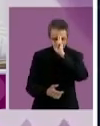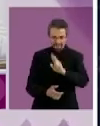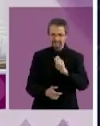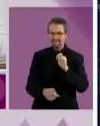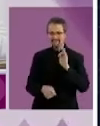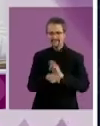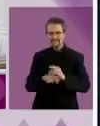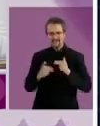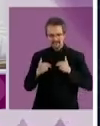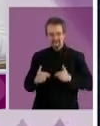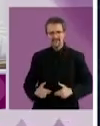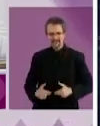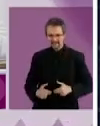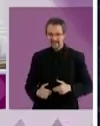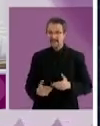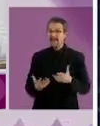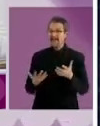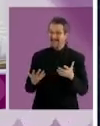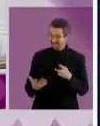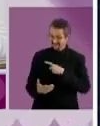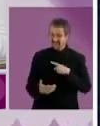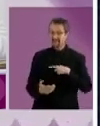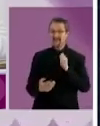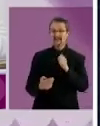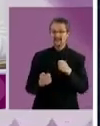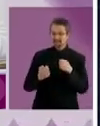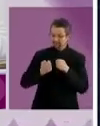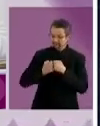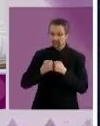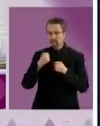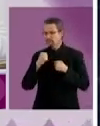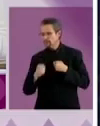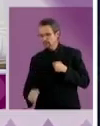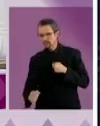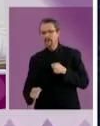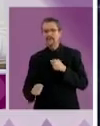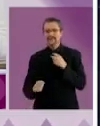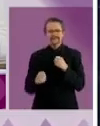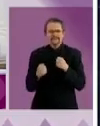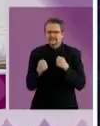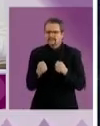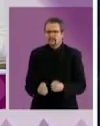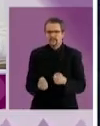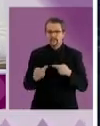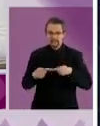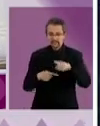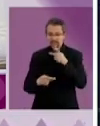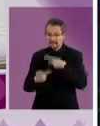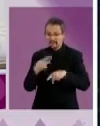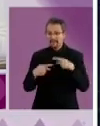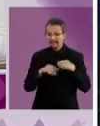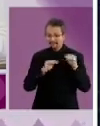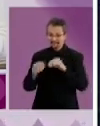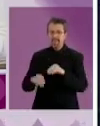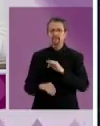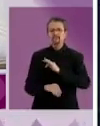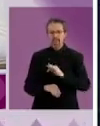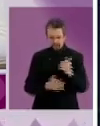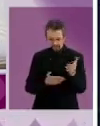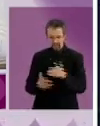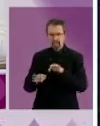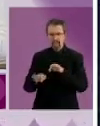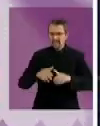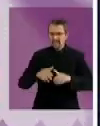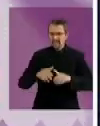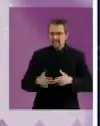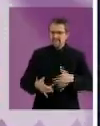los votos que le sumen los programas sociales la gente que votó es una fortaleza muy fuerte de la 4 muy importante la gente que votó